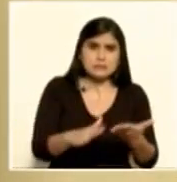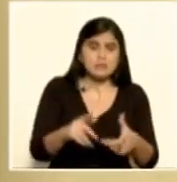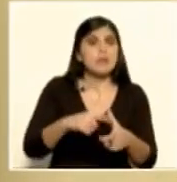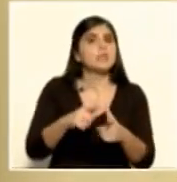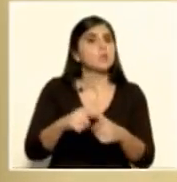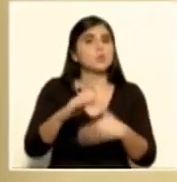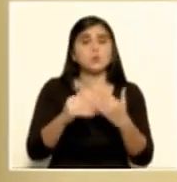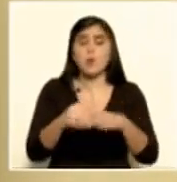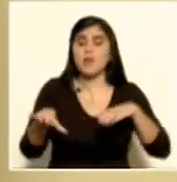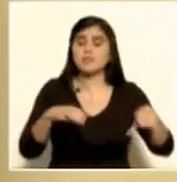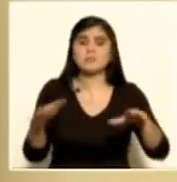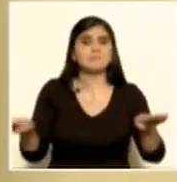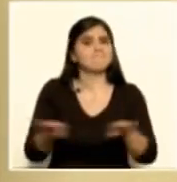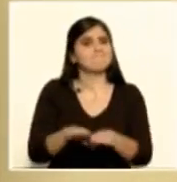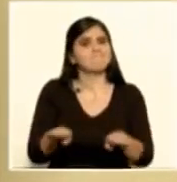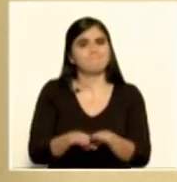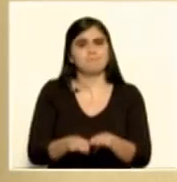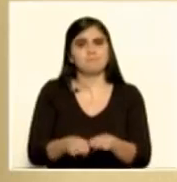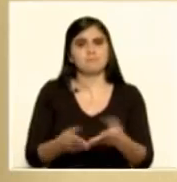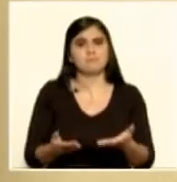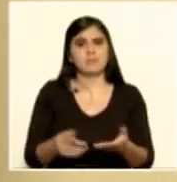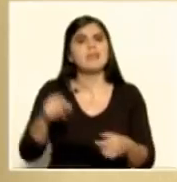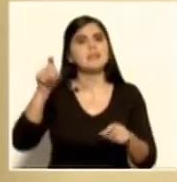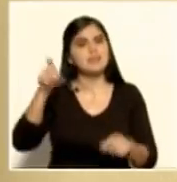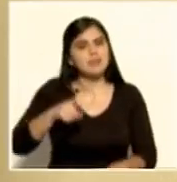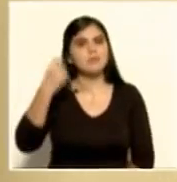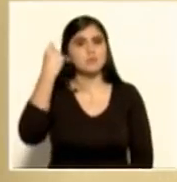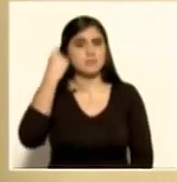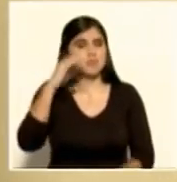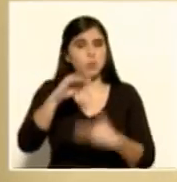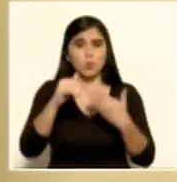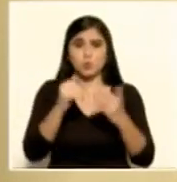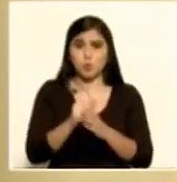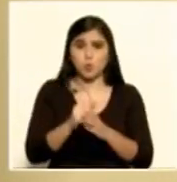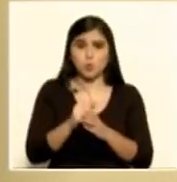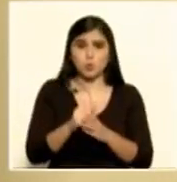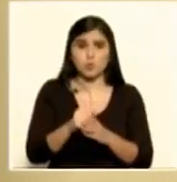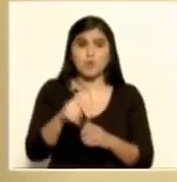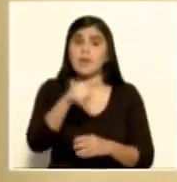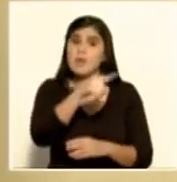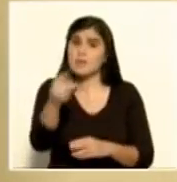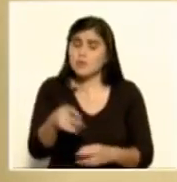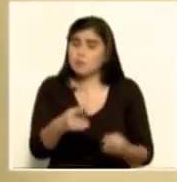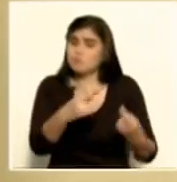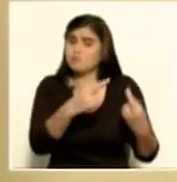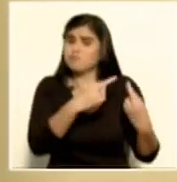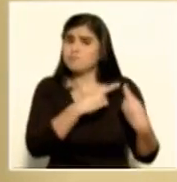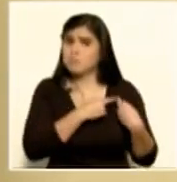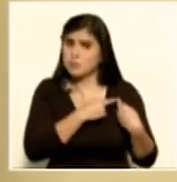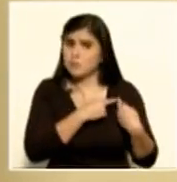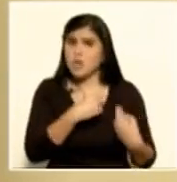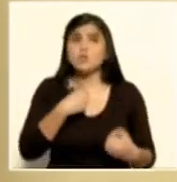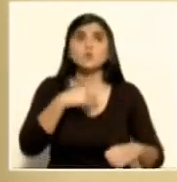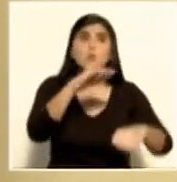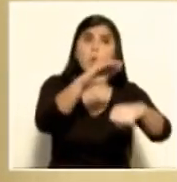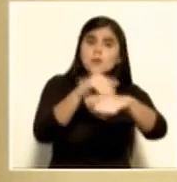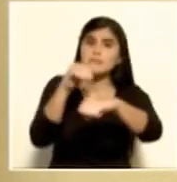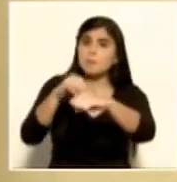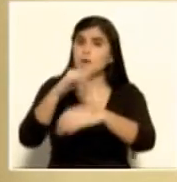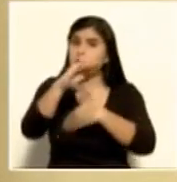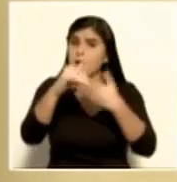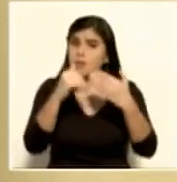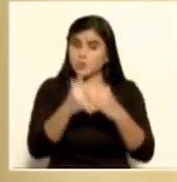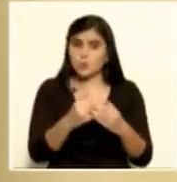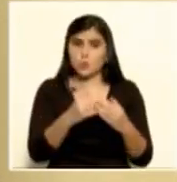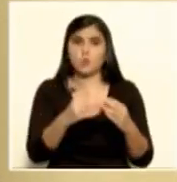tenemos que entenderlo todos y todas. Y también que ellos son sumamente responsables. Yo les he hecho un llamado a todos los